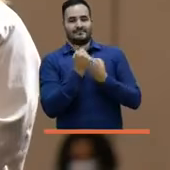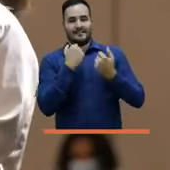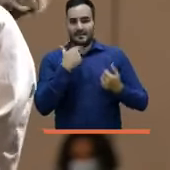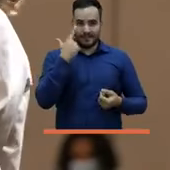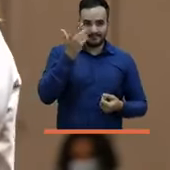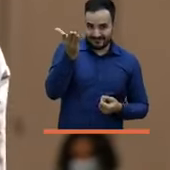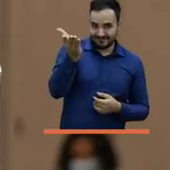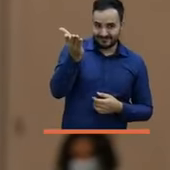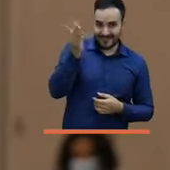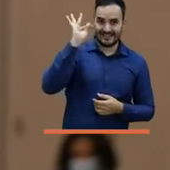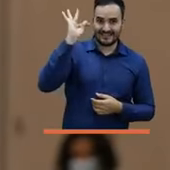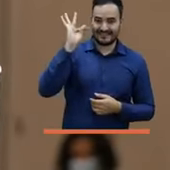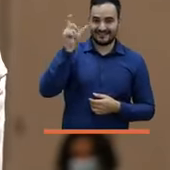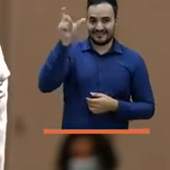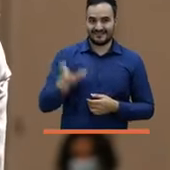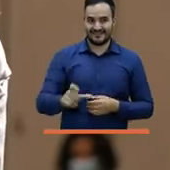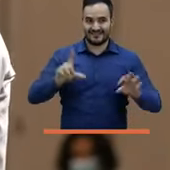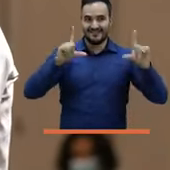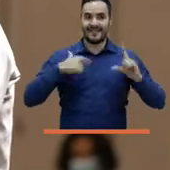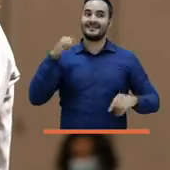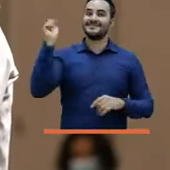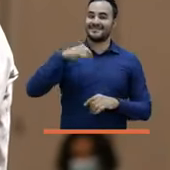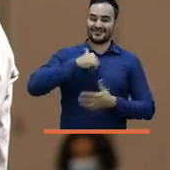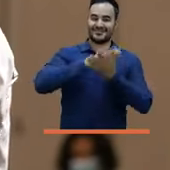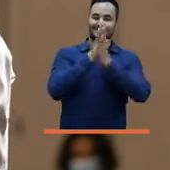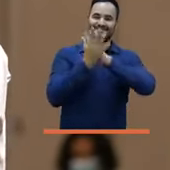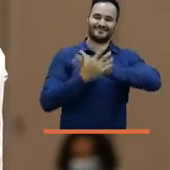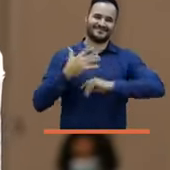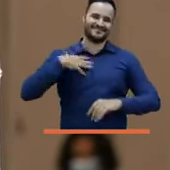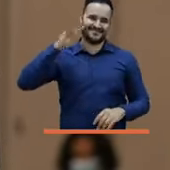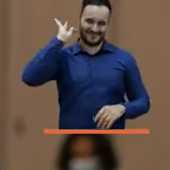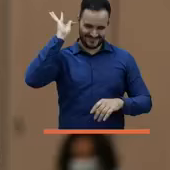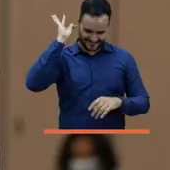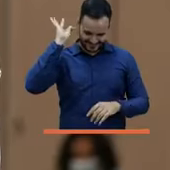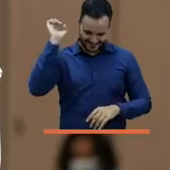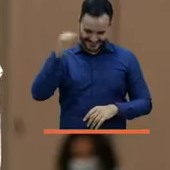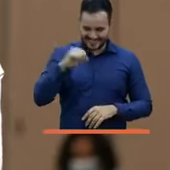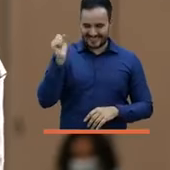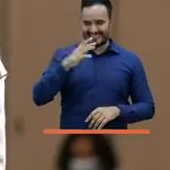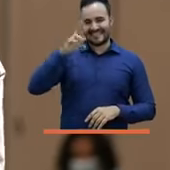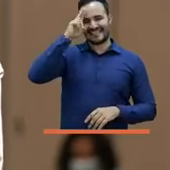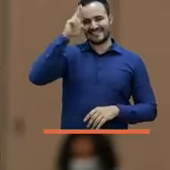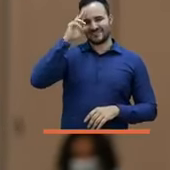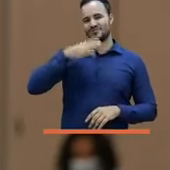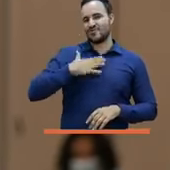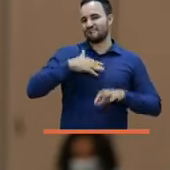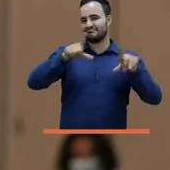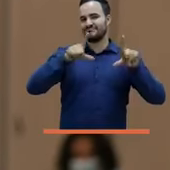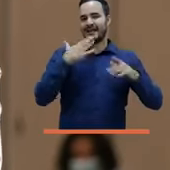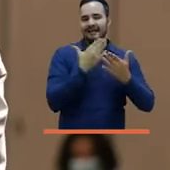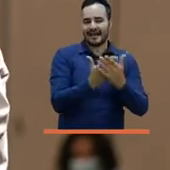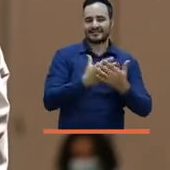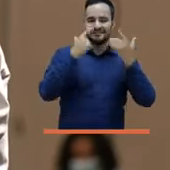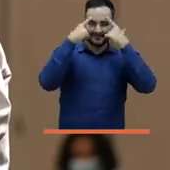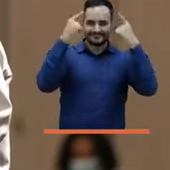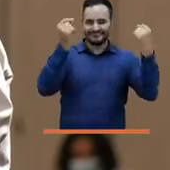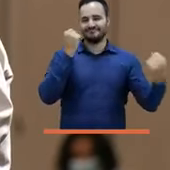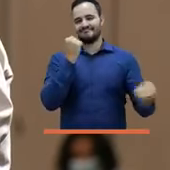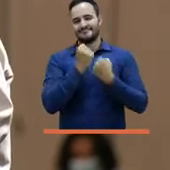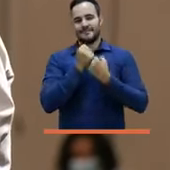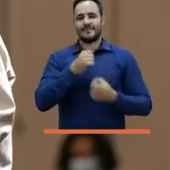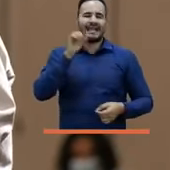baja terminé mi carrera gracias a confiar testificar mañana testifica y entonces para terminar patricia no